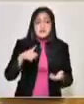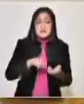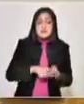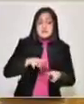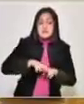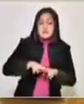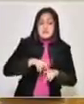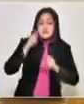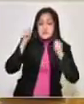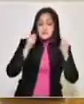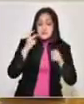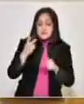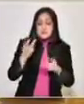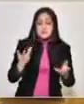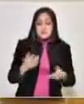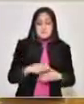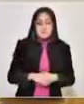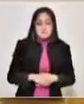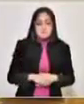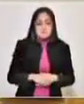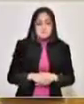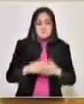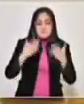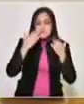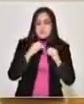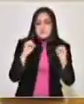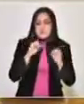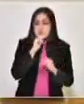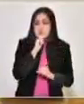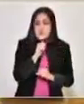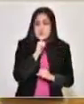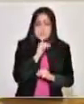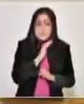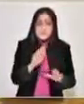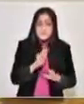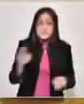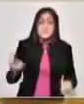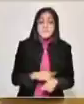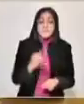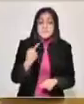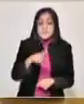turístico. Sin subsidios, sin nada, ¿eh? Porque